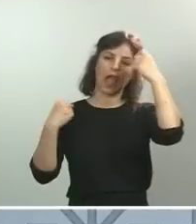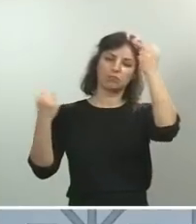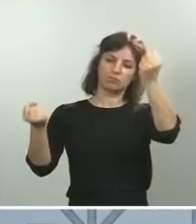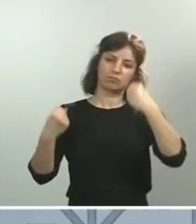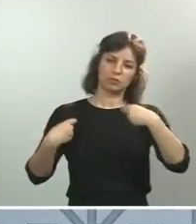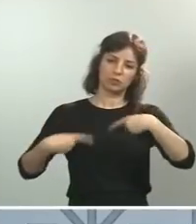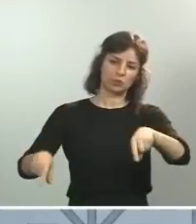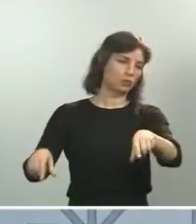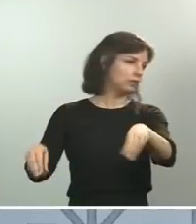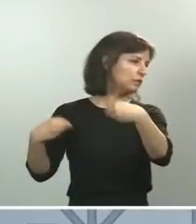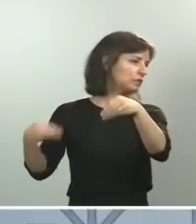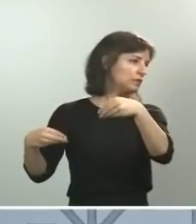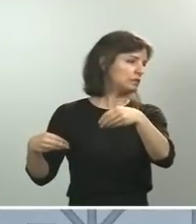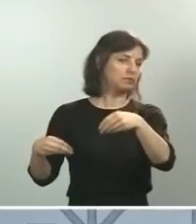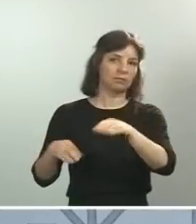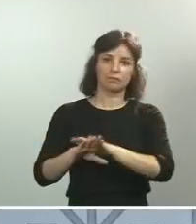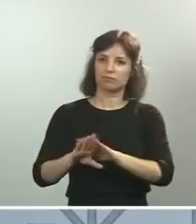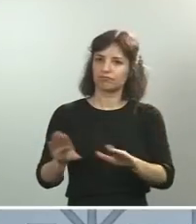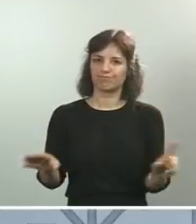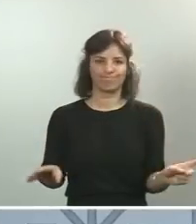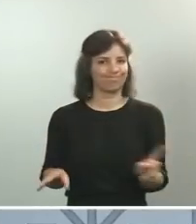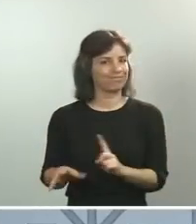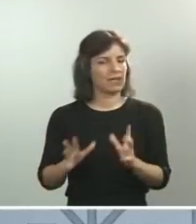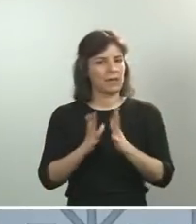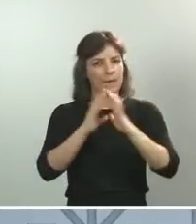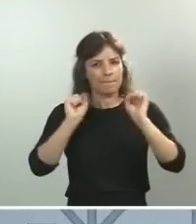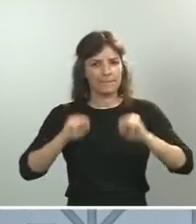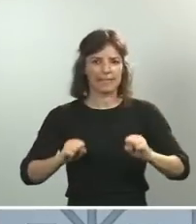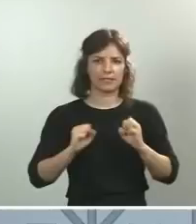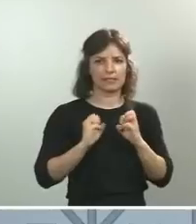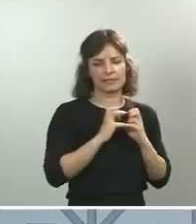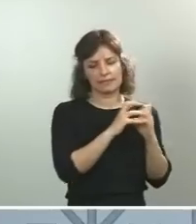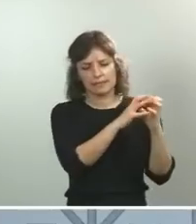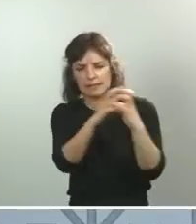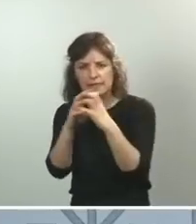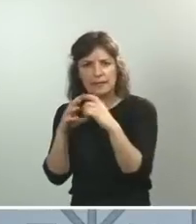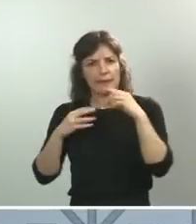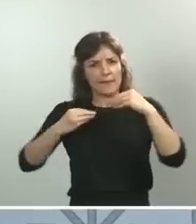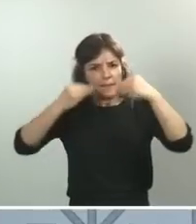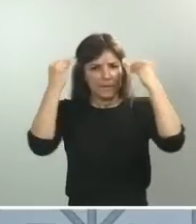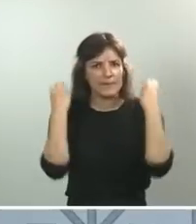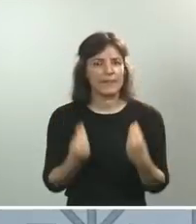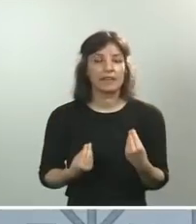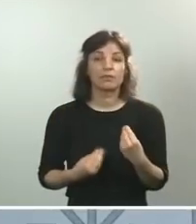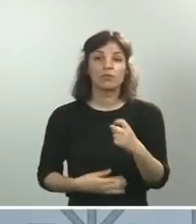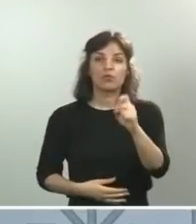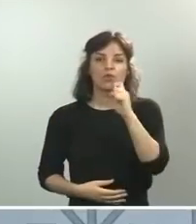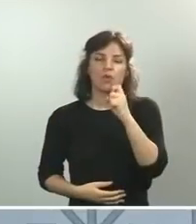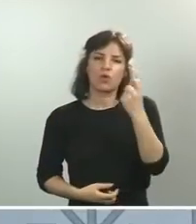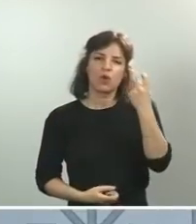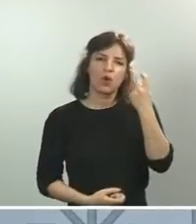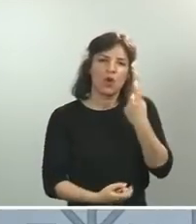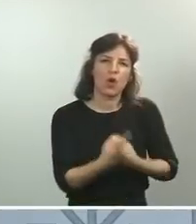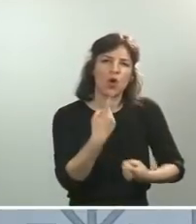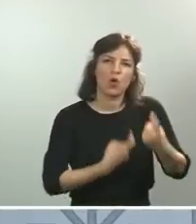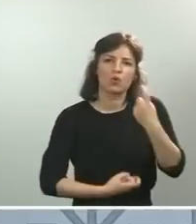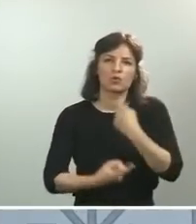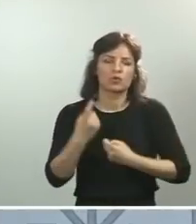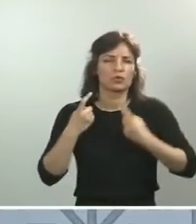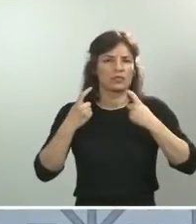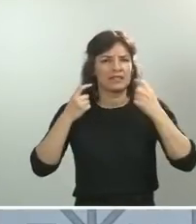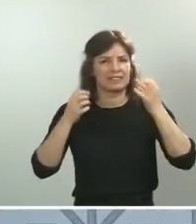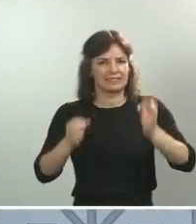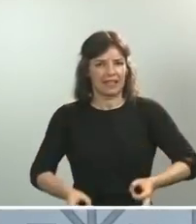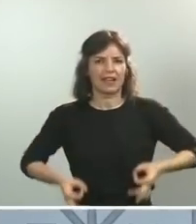que madurar y llevarse mediante consulta sistemática de todas las universidades y de todos los